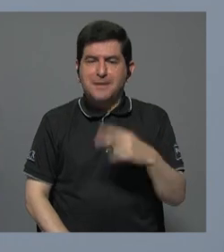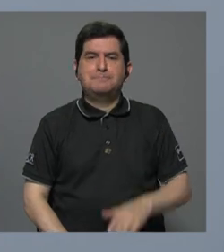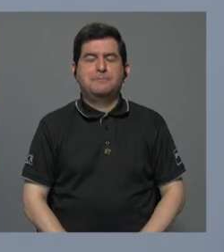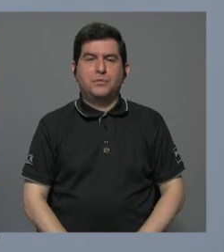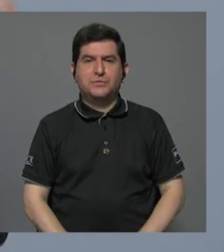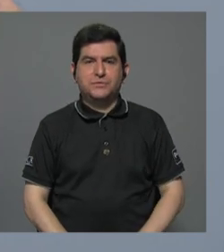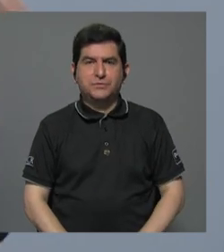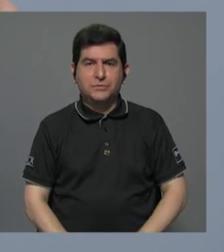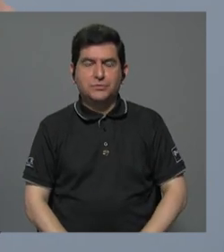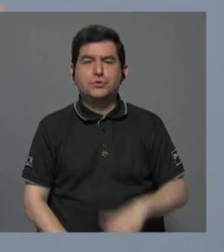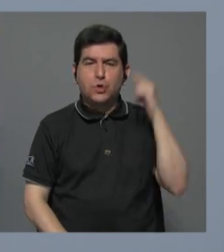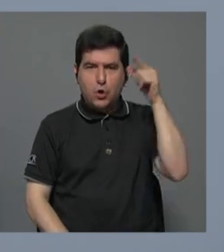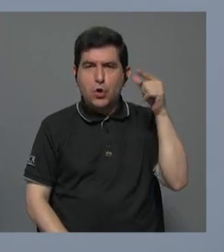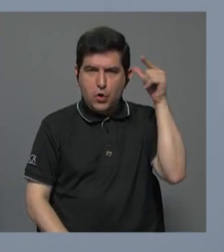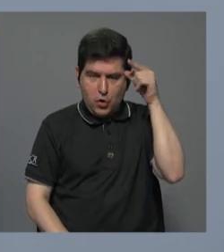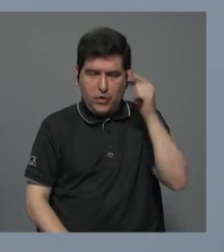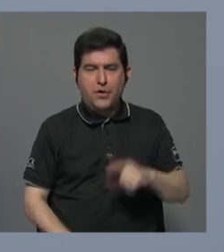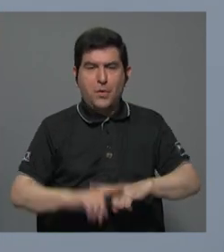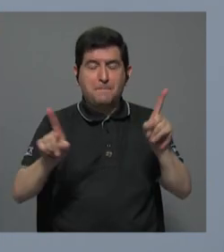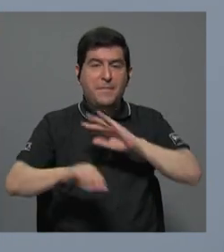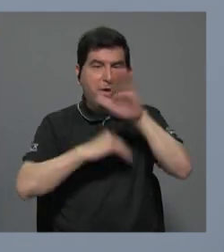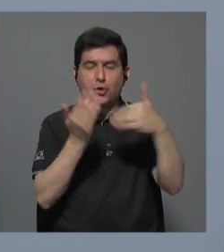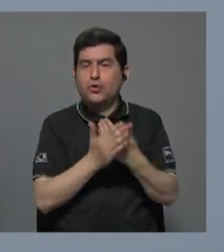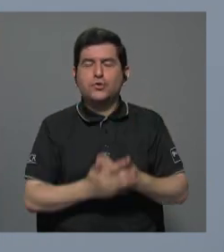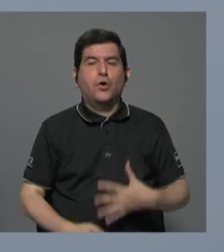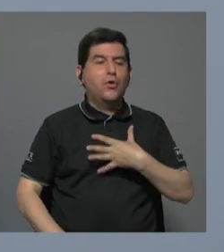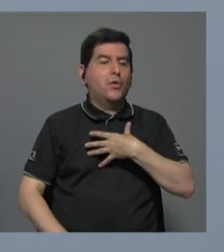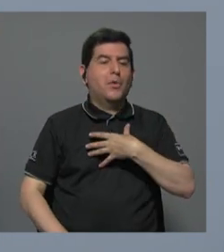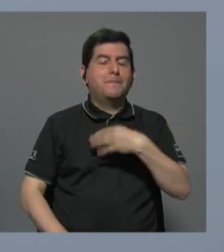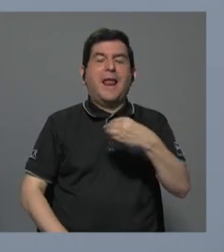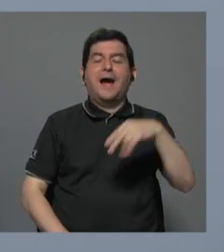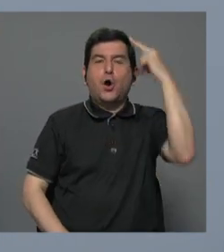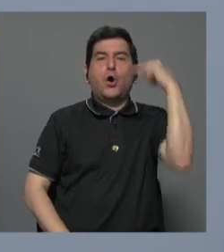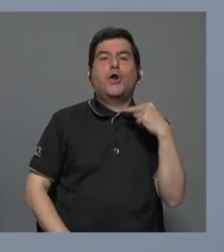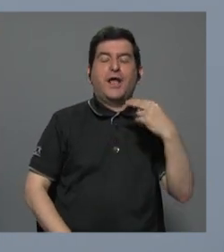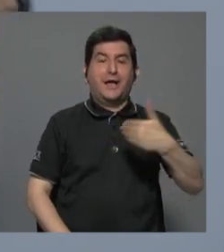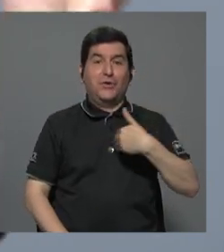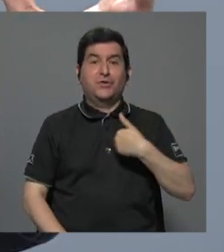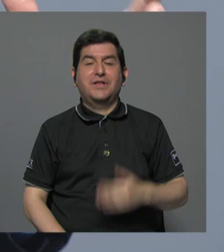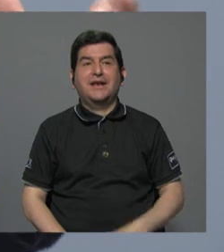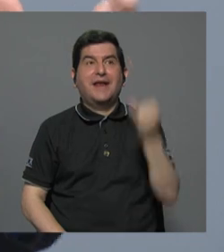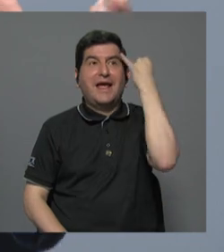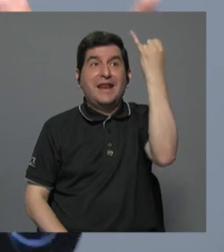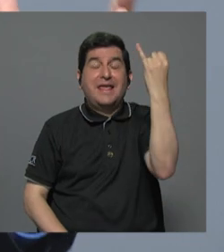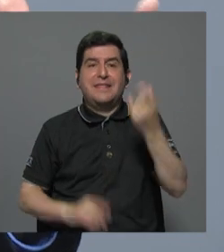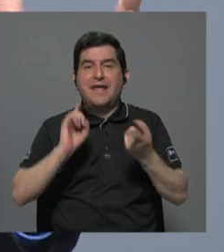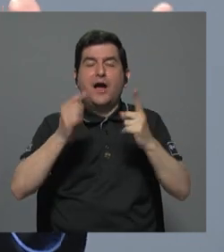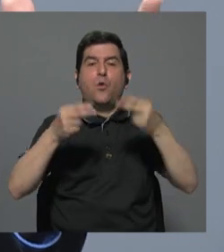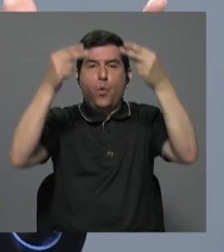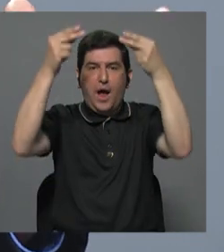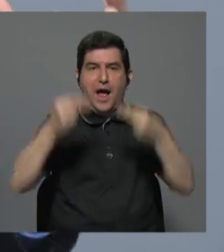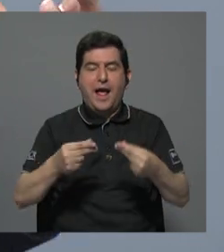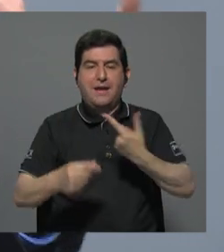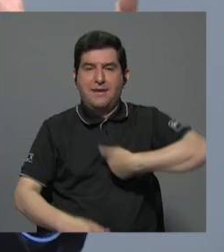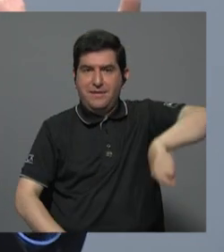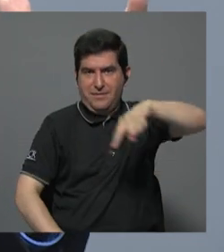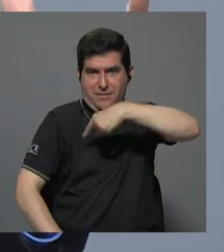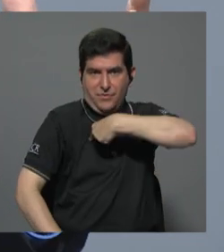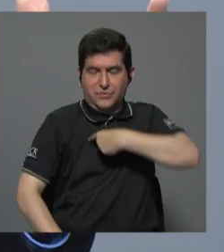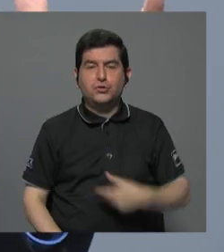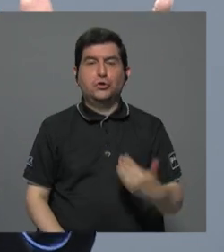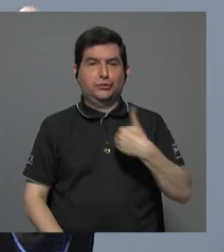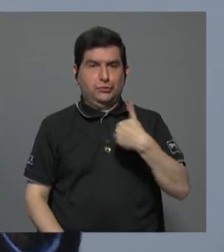supuesto por supuesto que tiene los basque en todos no es blanco o negro nosotros tenemos que tener un concepto de cuál es el presupuesto que nosotros del cual